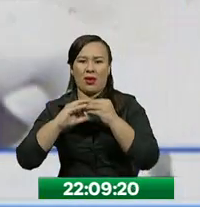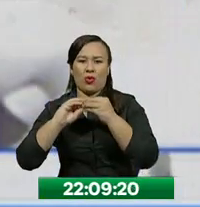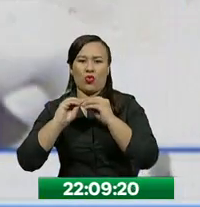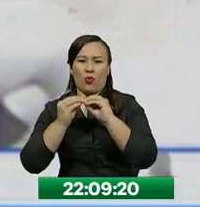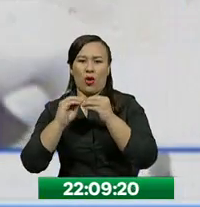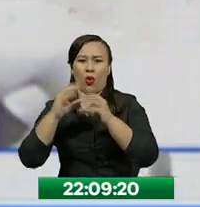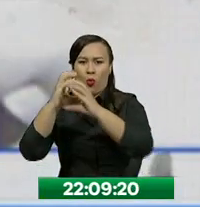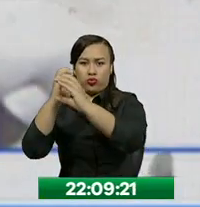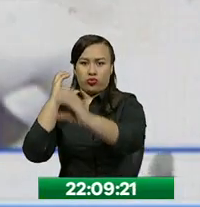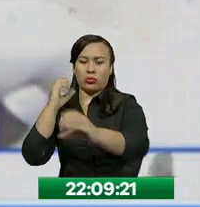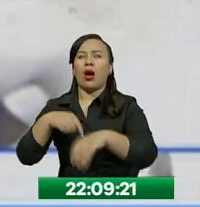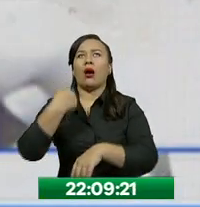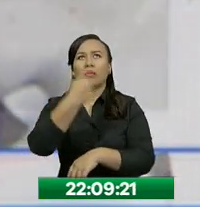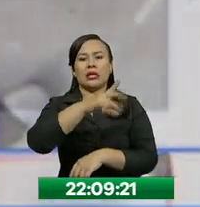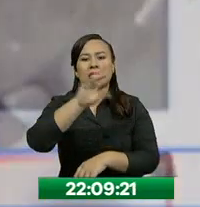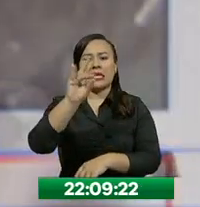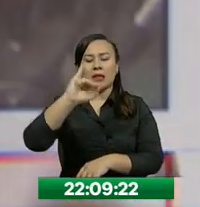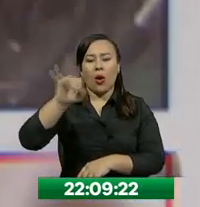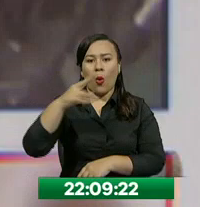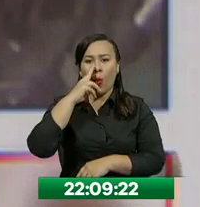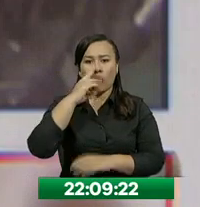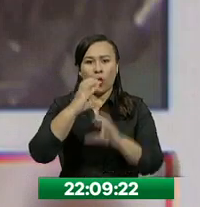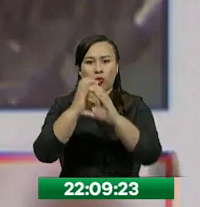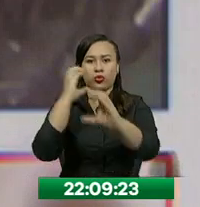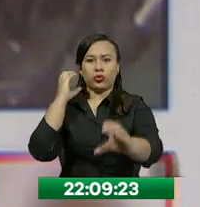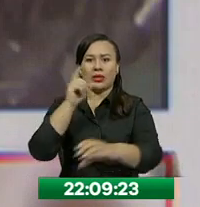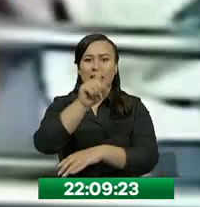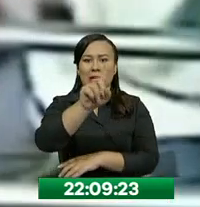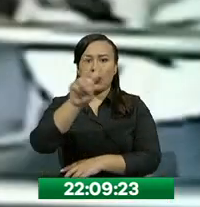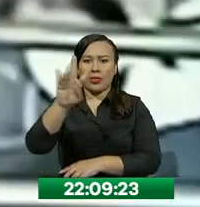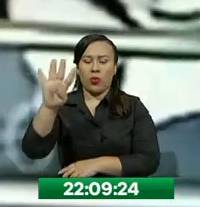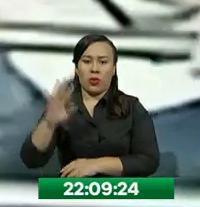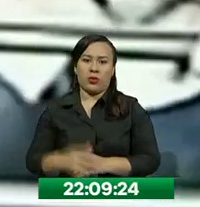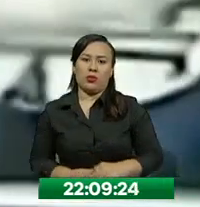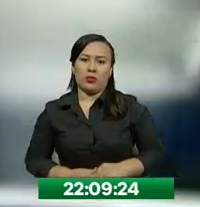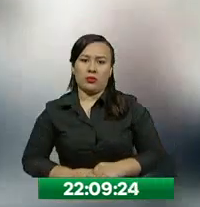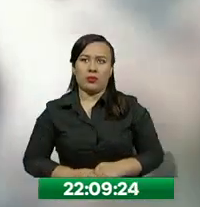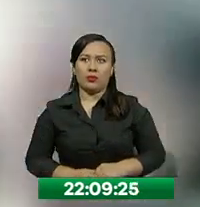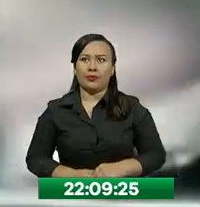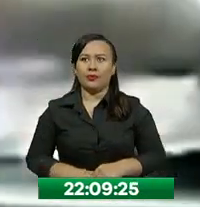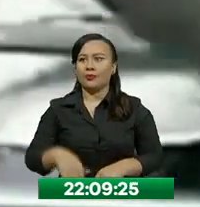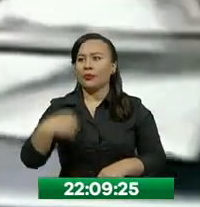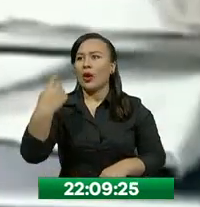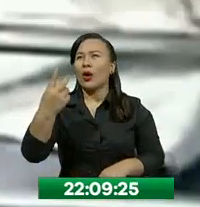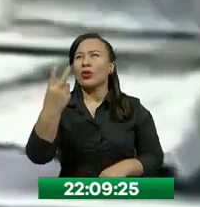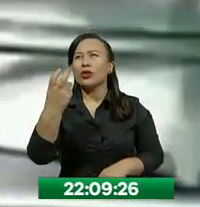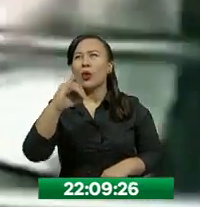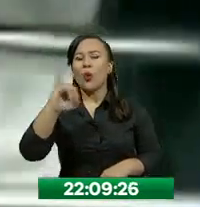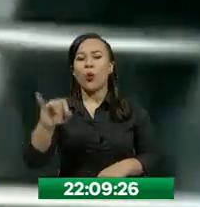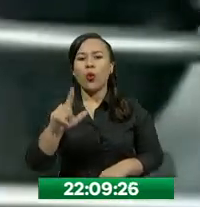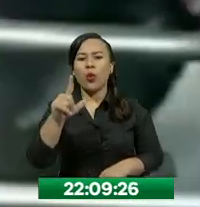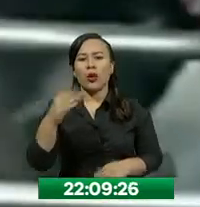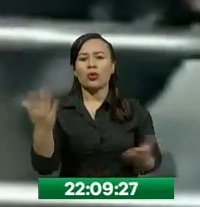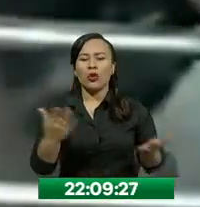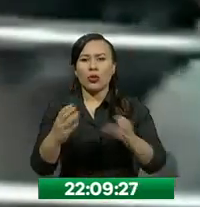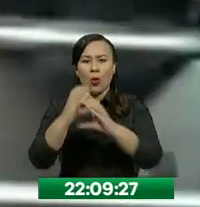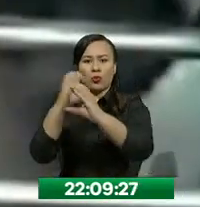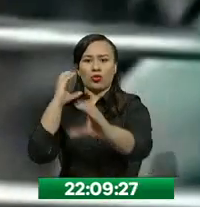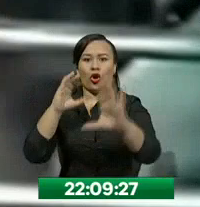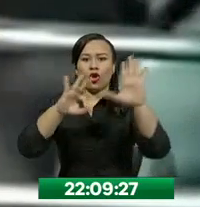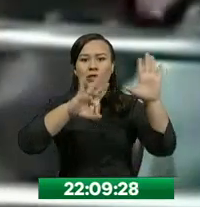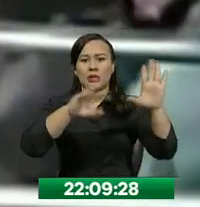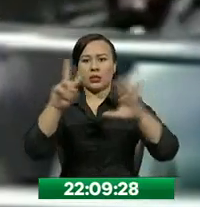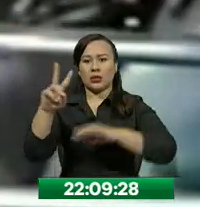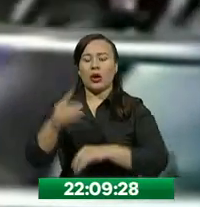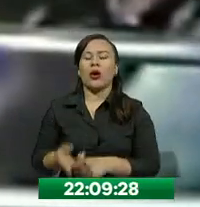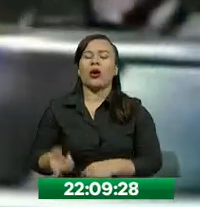de julio en el robo al bus de la línea 124, el 11 de julio en el robo de bus de la línea 82, el 19